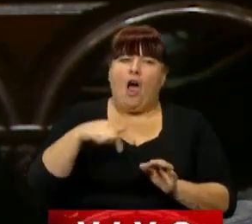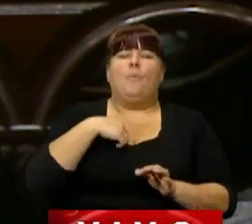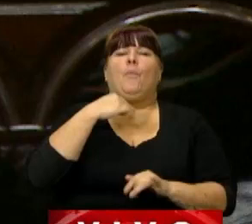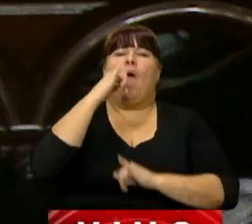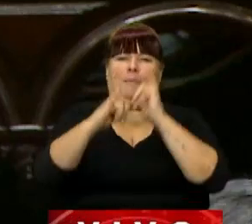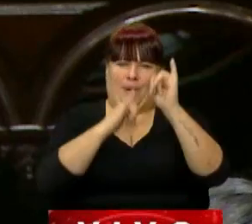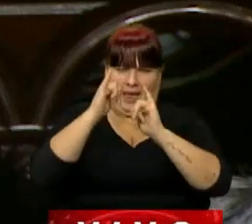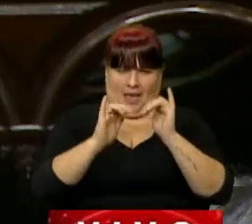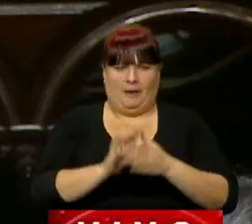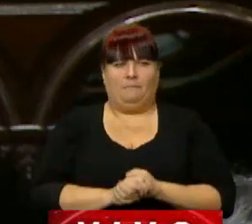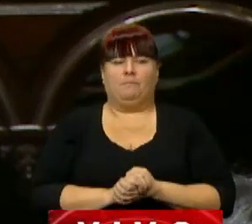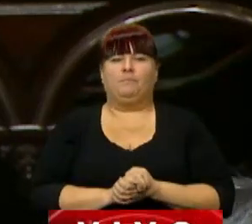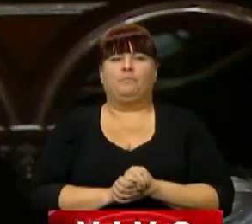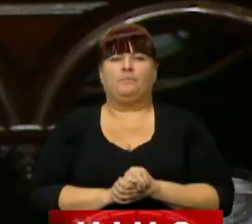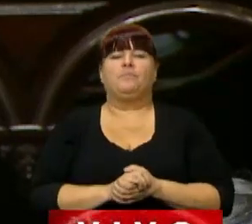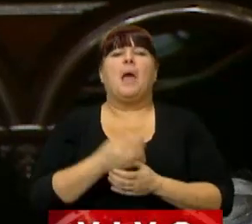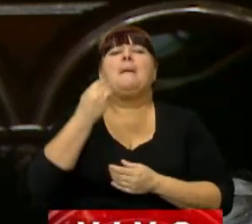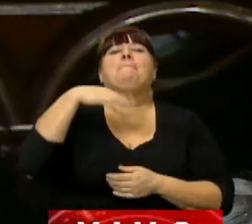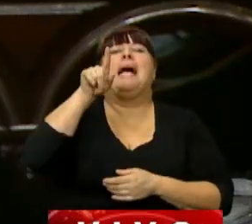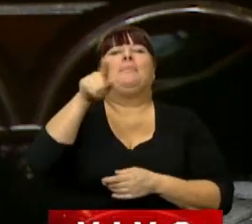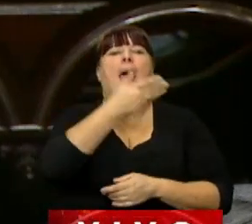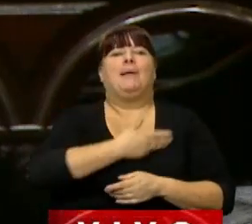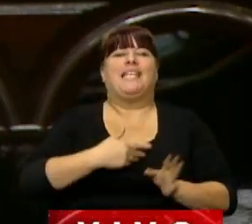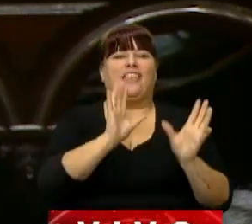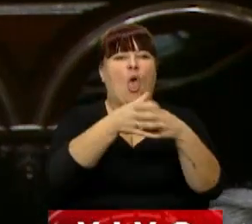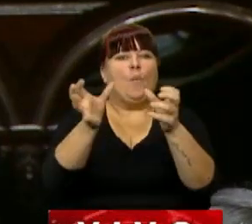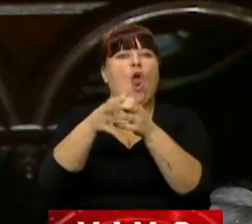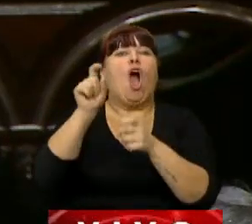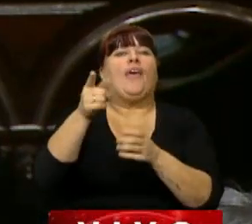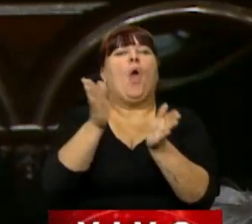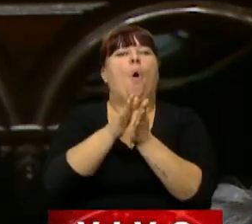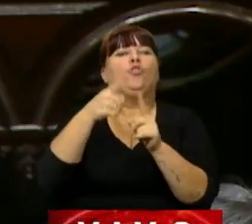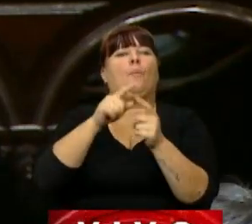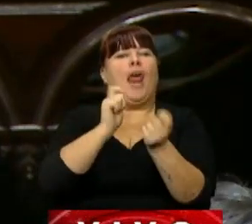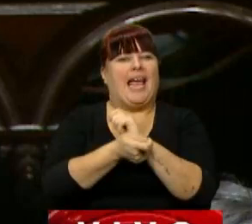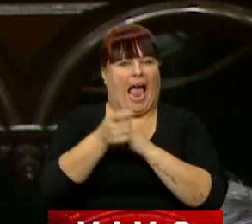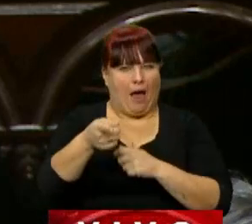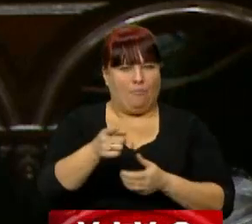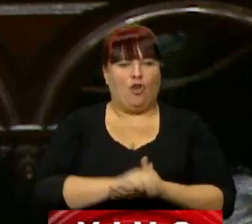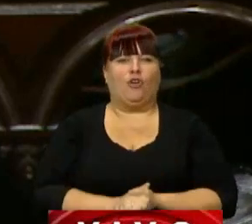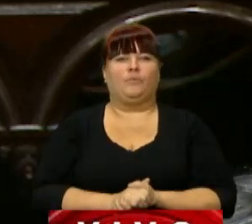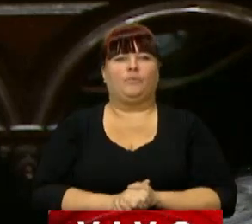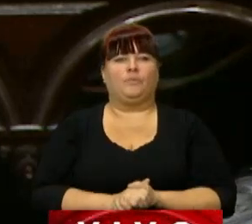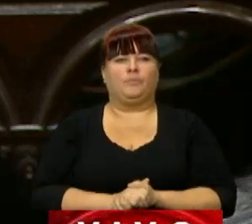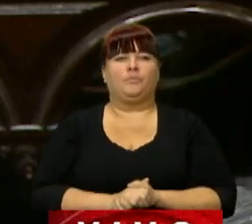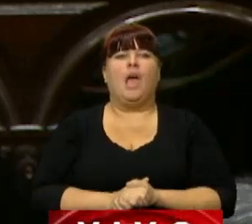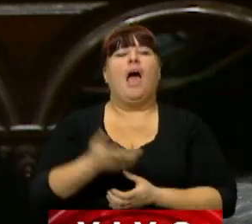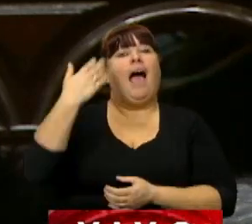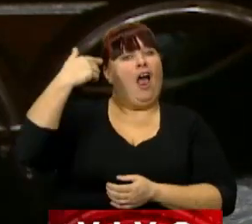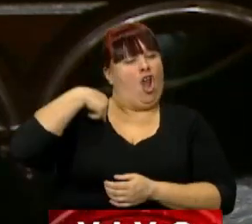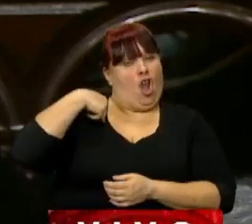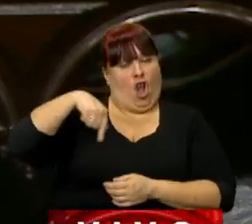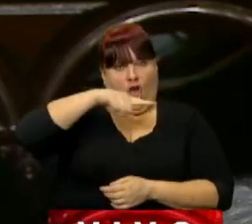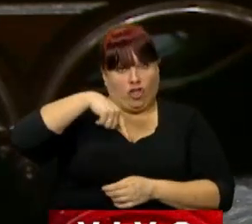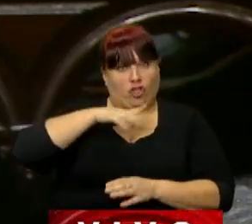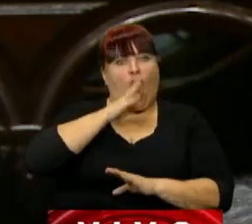ahora yo quiero decir lo siguiente, especialmente para los presidentes de bloque del interbloque de Juntos por el Cambio. Cuando nosotros